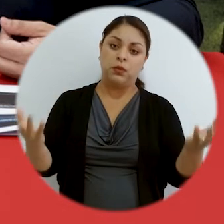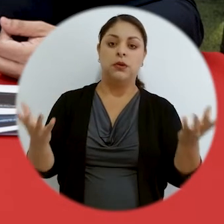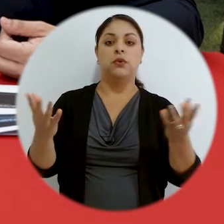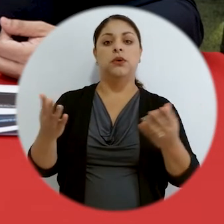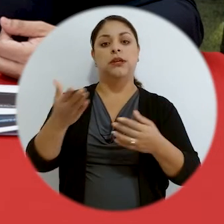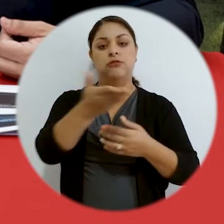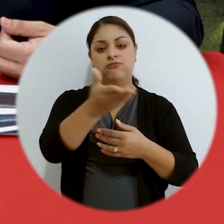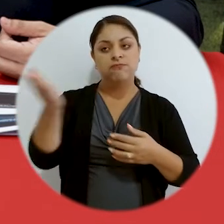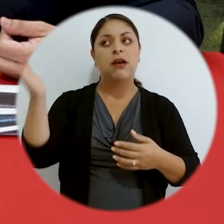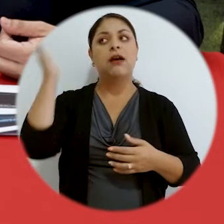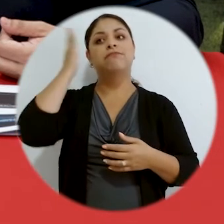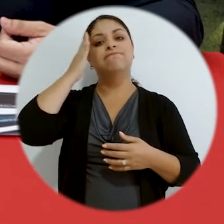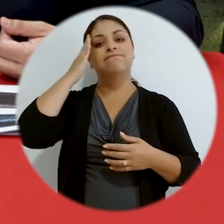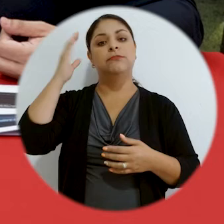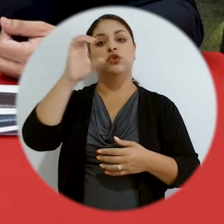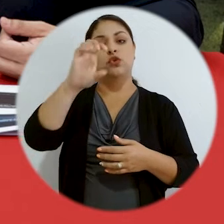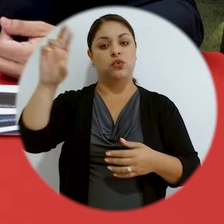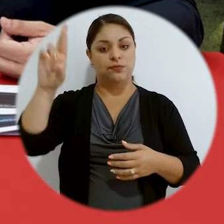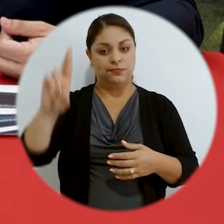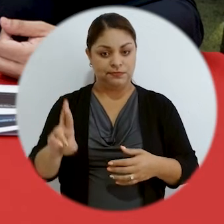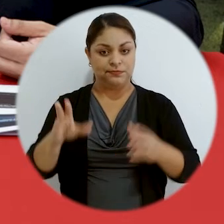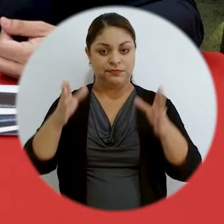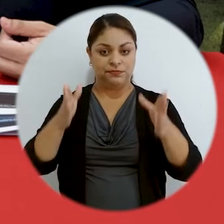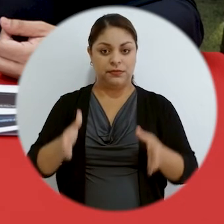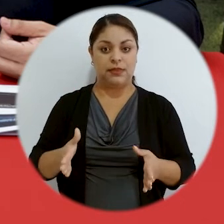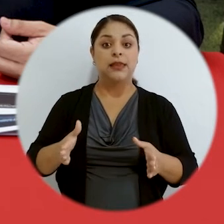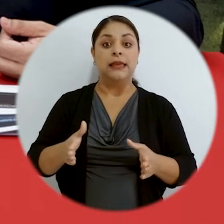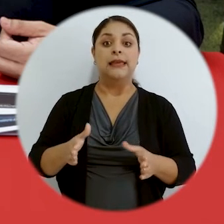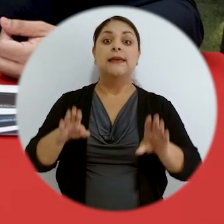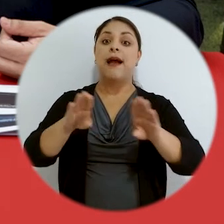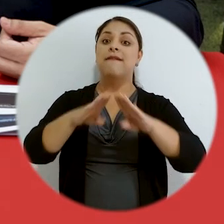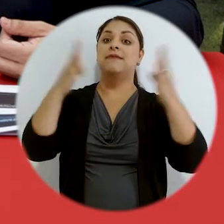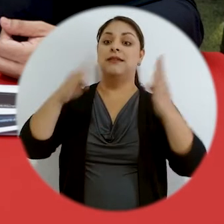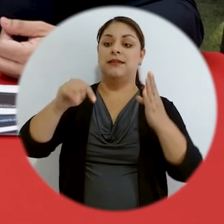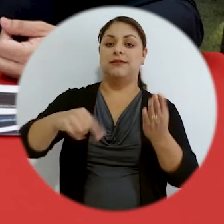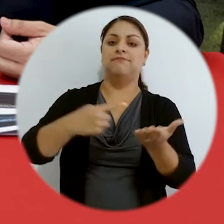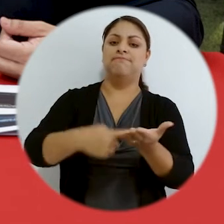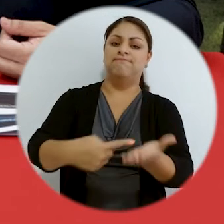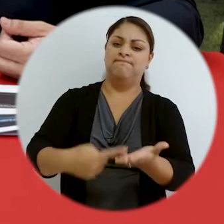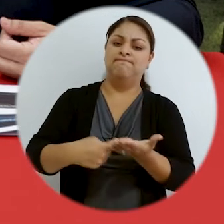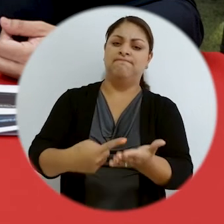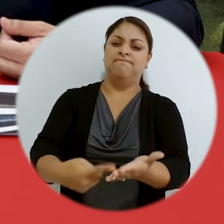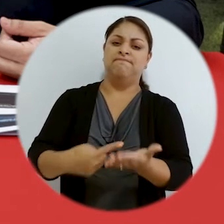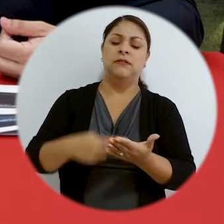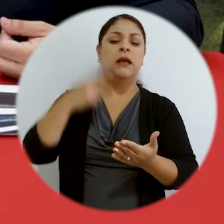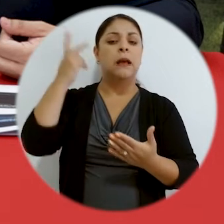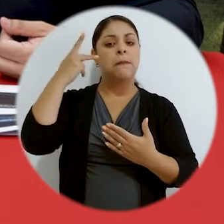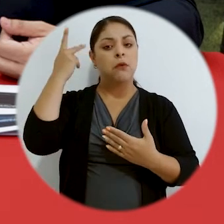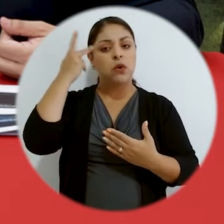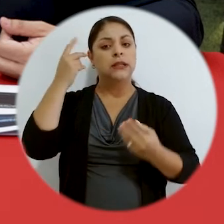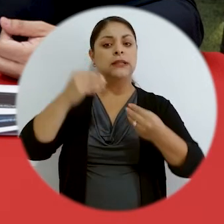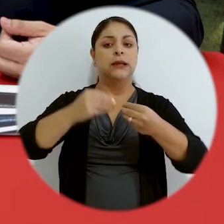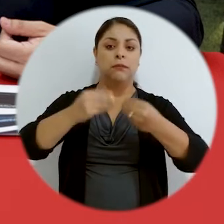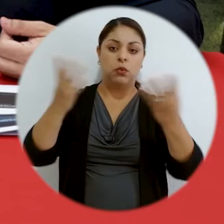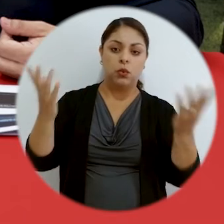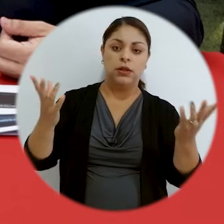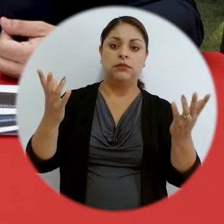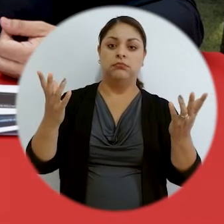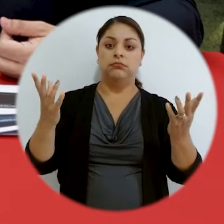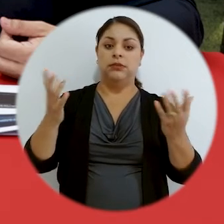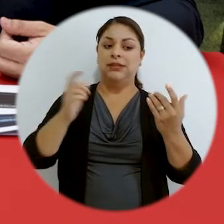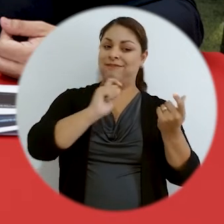la sociedad costarricense, y creo que abrir este debate, no solo para la política pública sobre las reformas